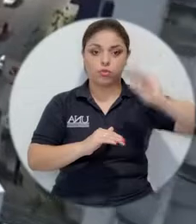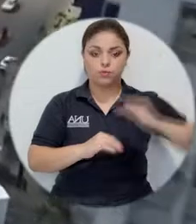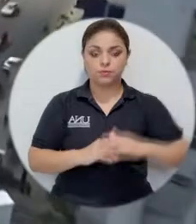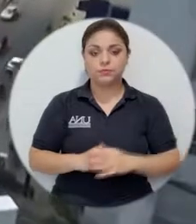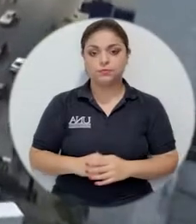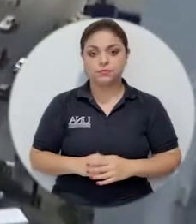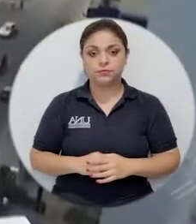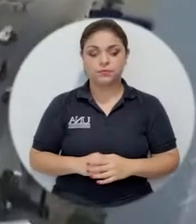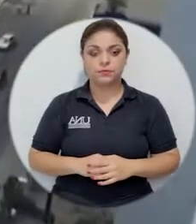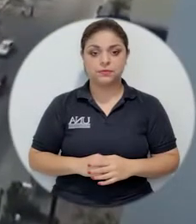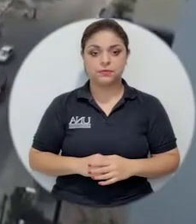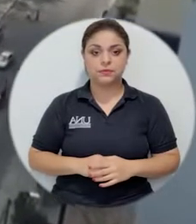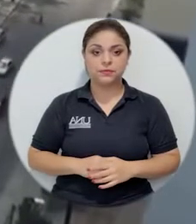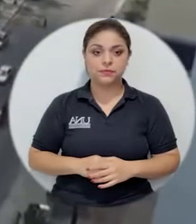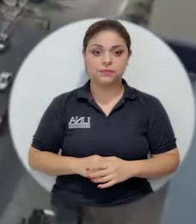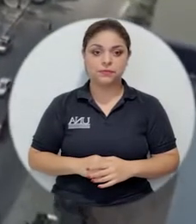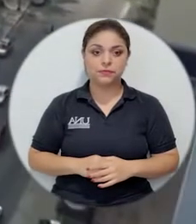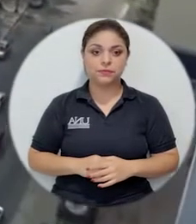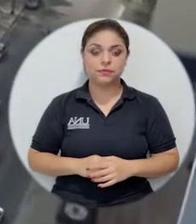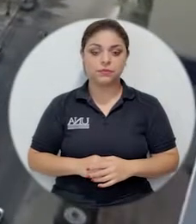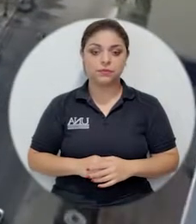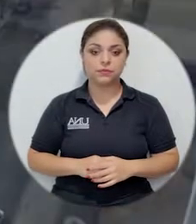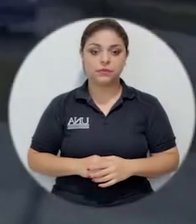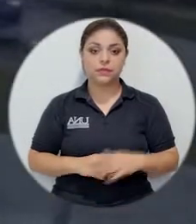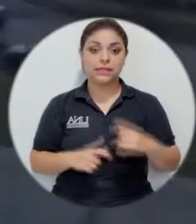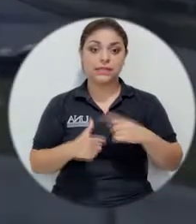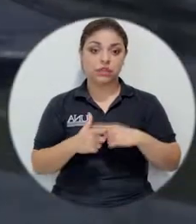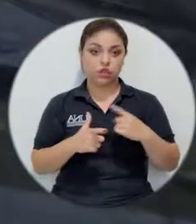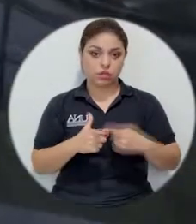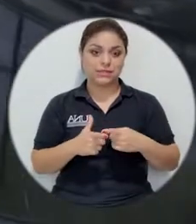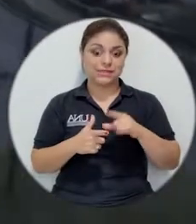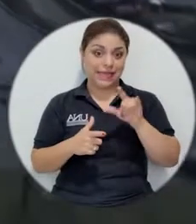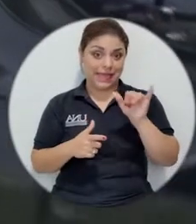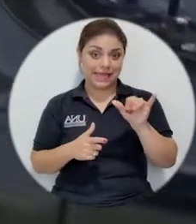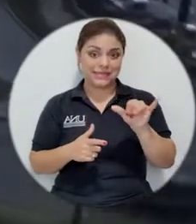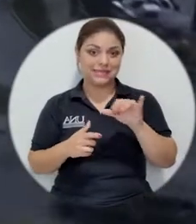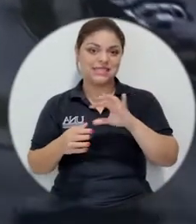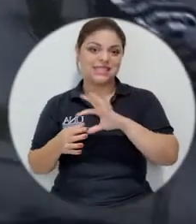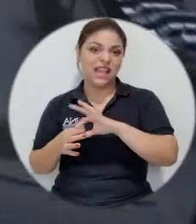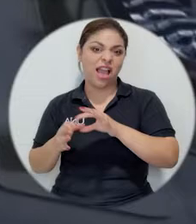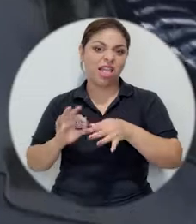Entonces estas cadenas, estas rutas del